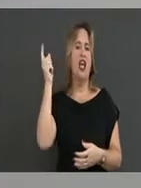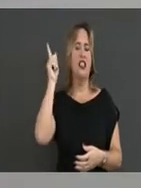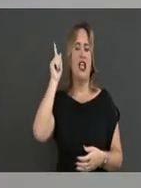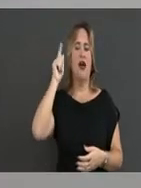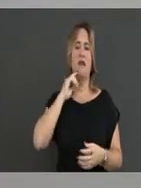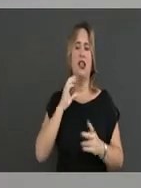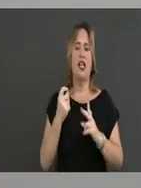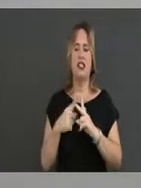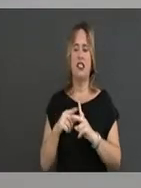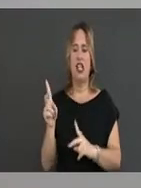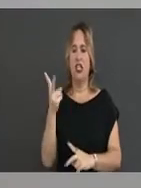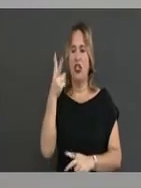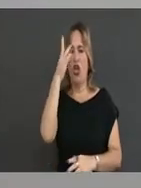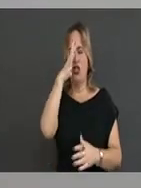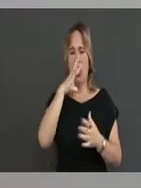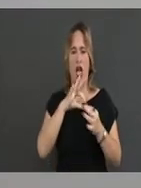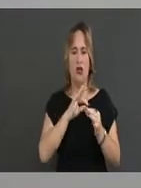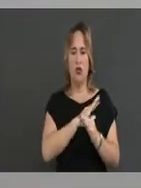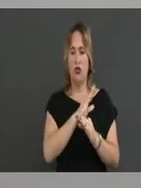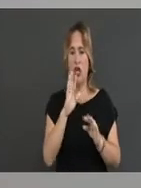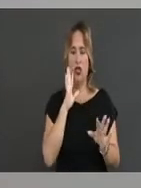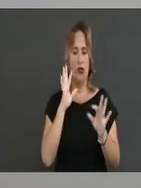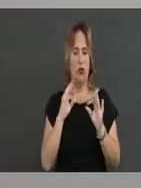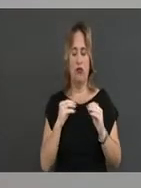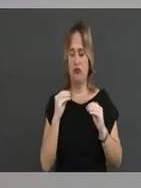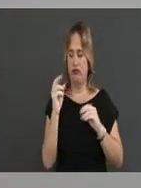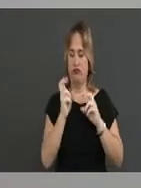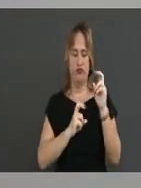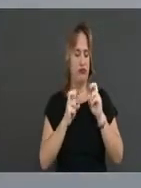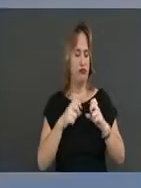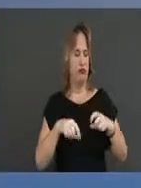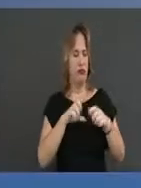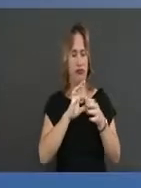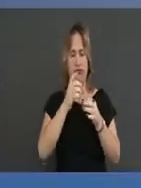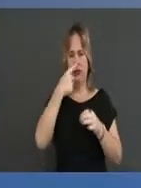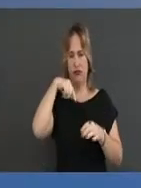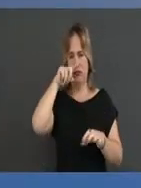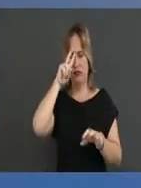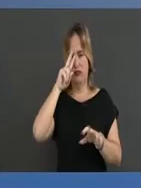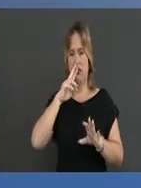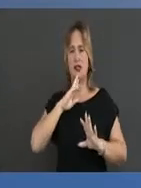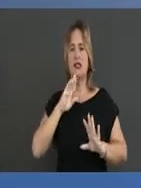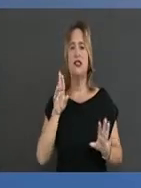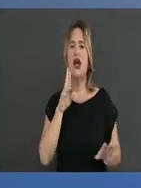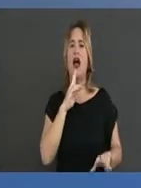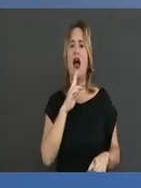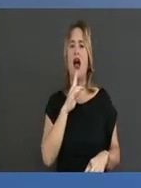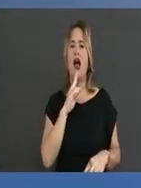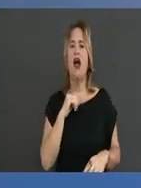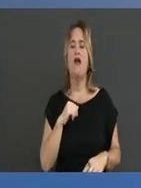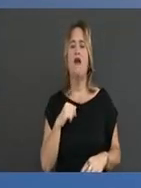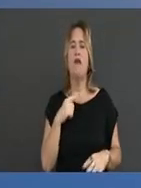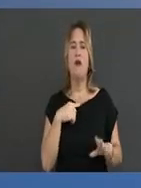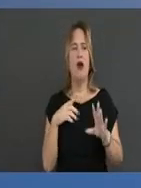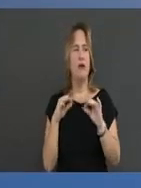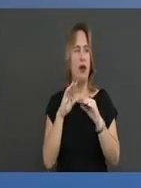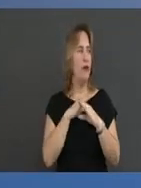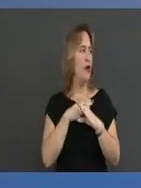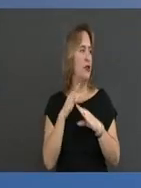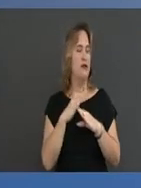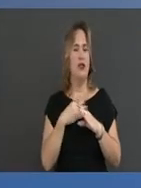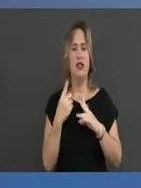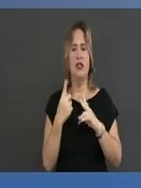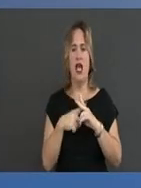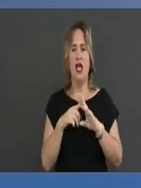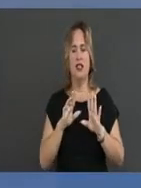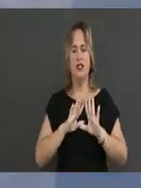día 2 de agosto mantiene su protección con su grupo electrógeno. Ya hoy podemos hablar diferente, hoy los ciclos, ya